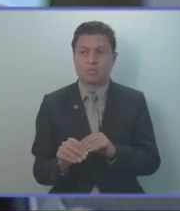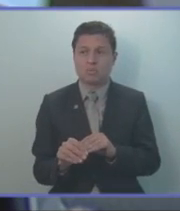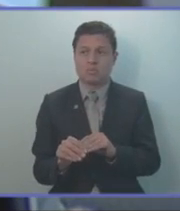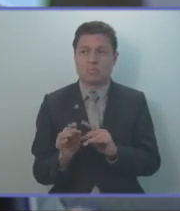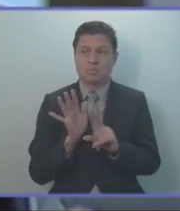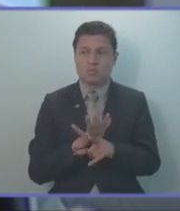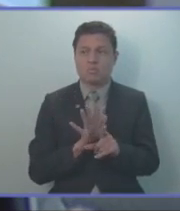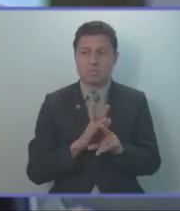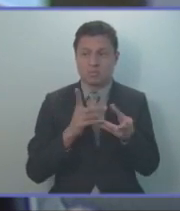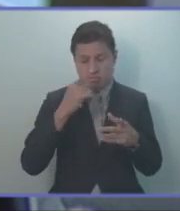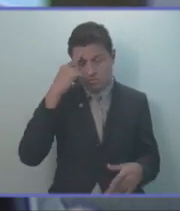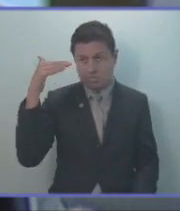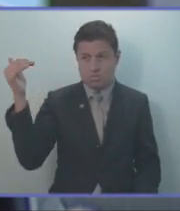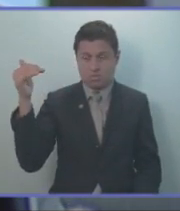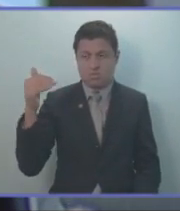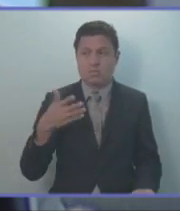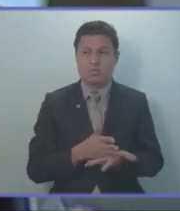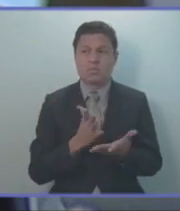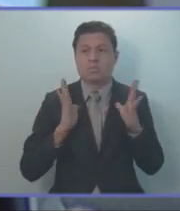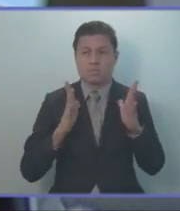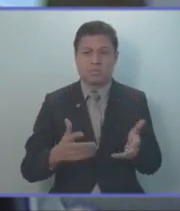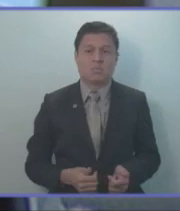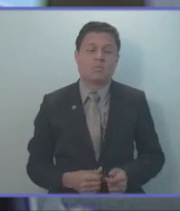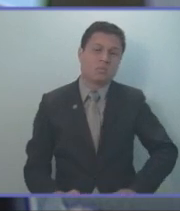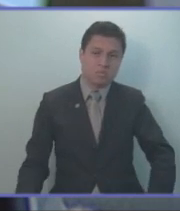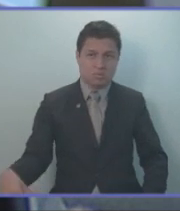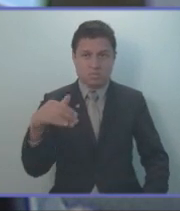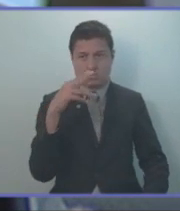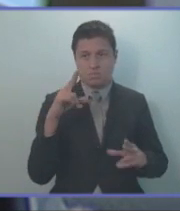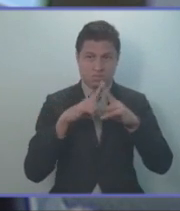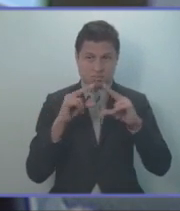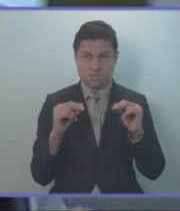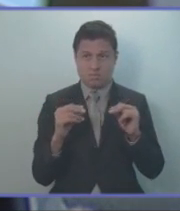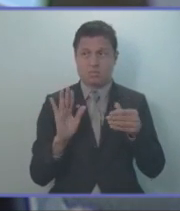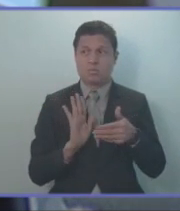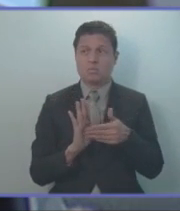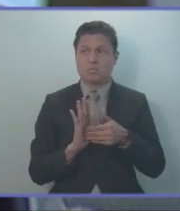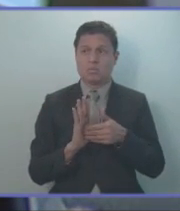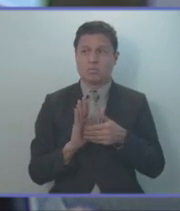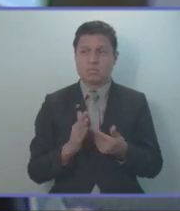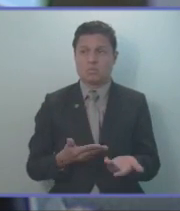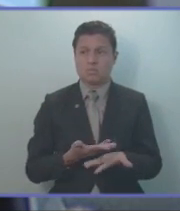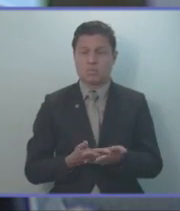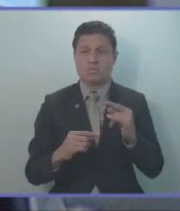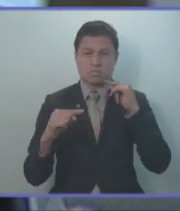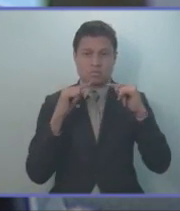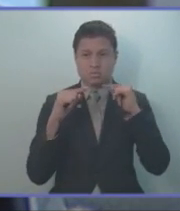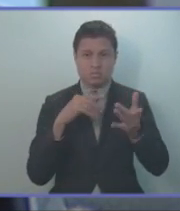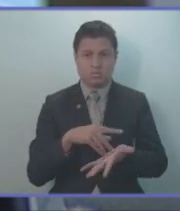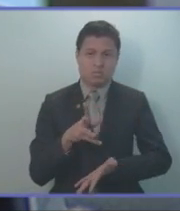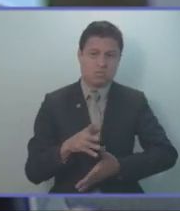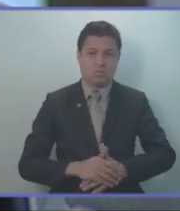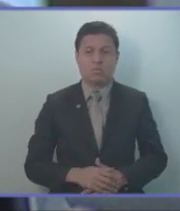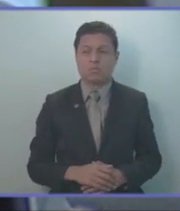represión política realizada por el gobierno de Nicaragua contra la oposición democrática.